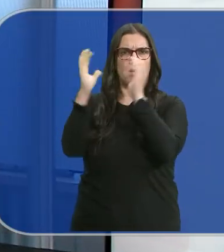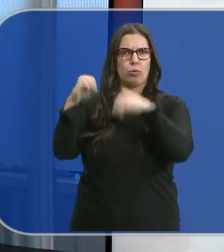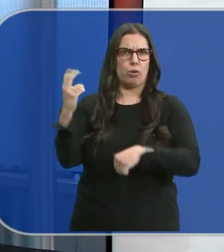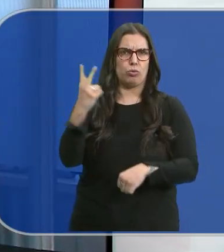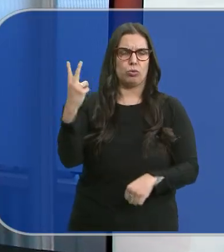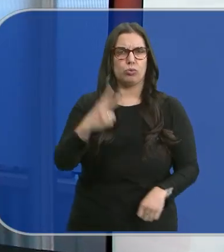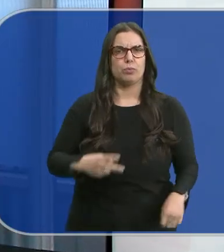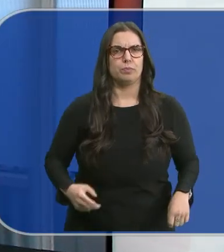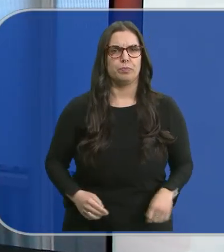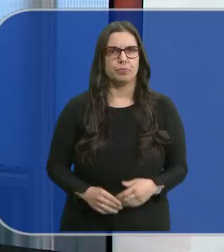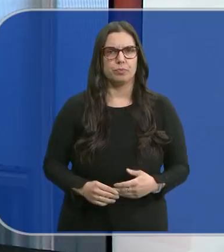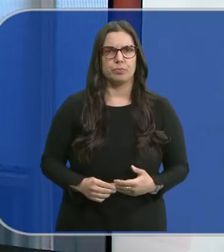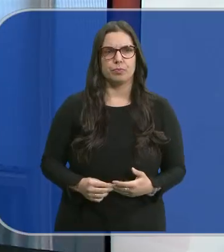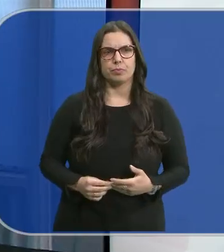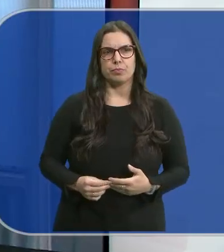Morante.